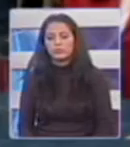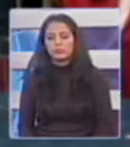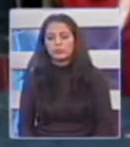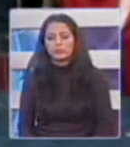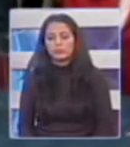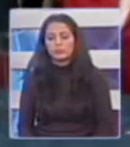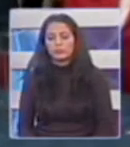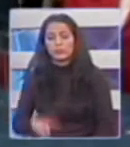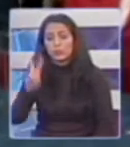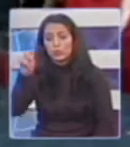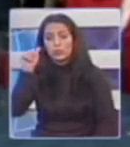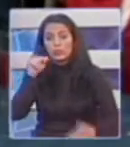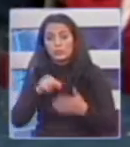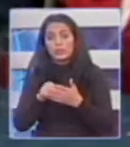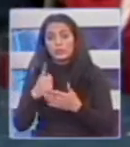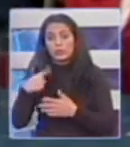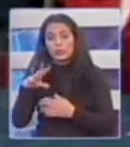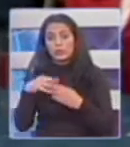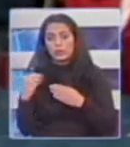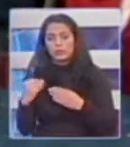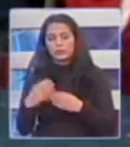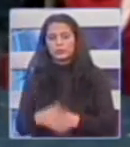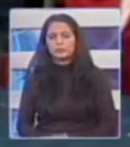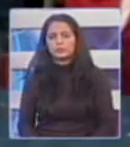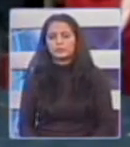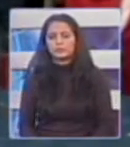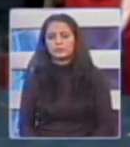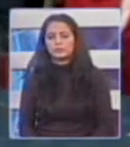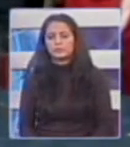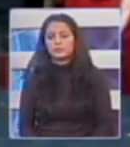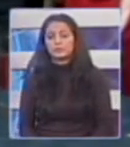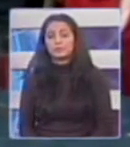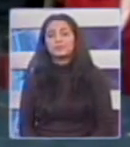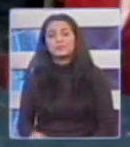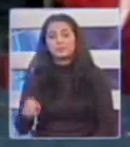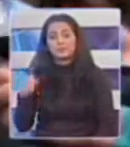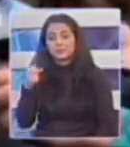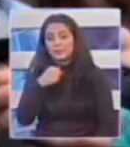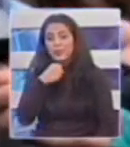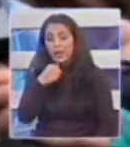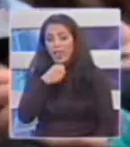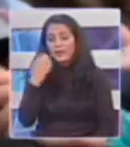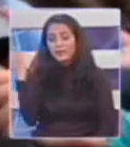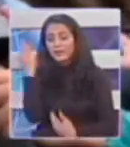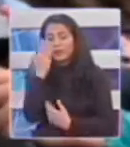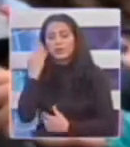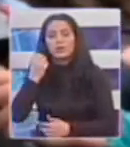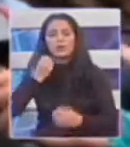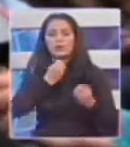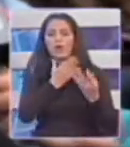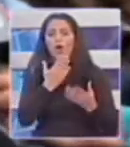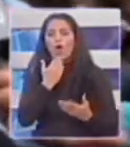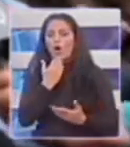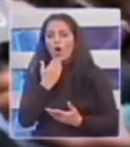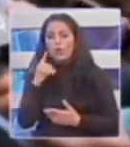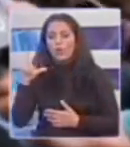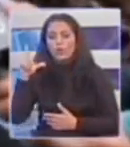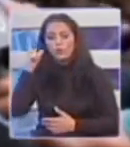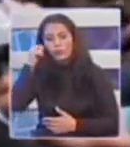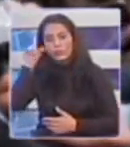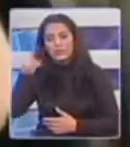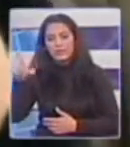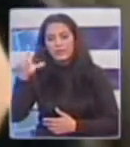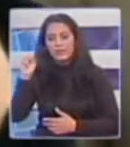2.000 millones de dólares. Sin embargo, en rueda de prensa, los integrantes de Movimiento Creo expusieron su posición ante la acción legal que enfrenta su líder, Guillermo